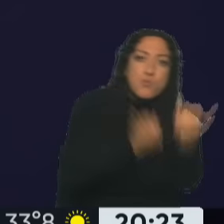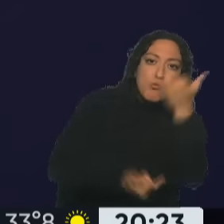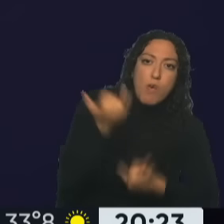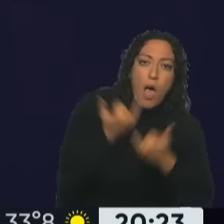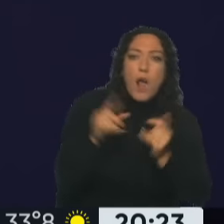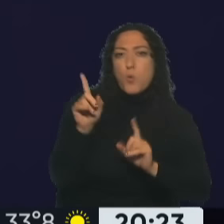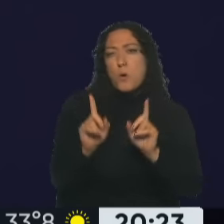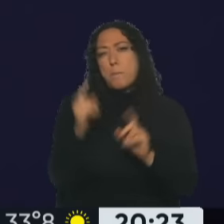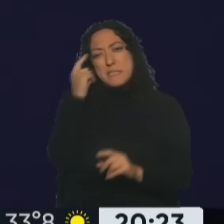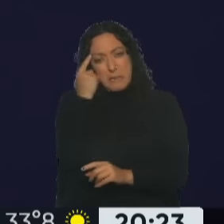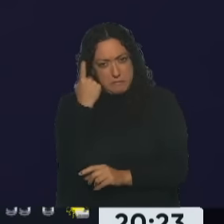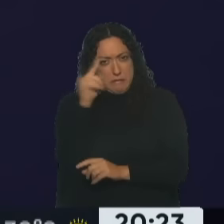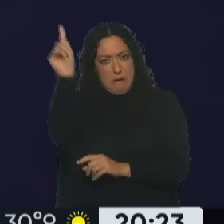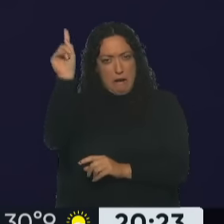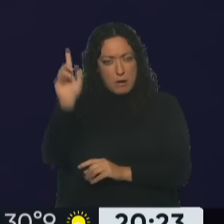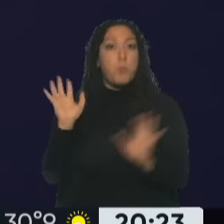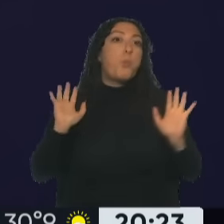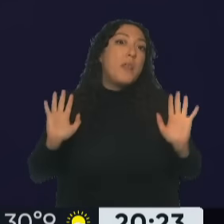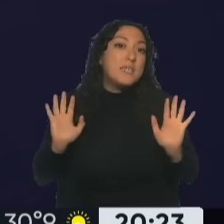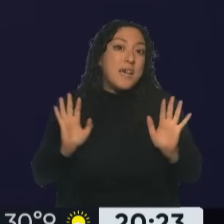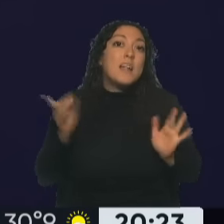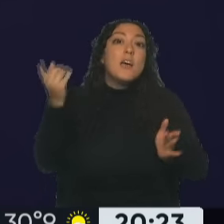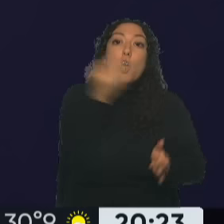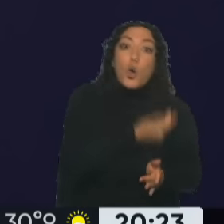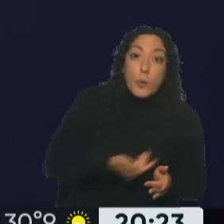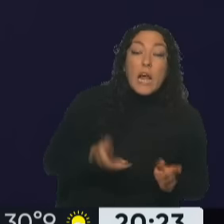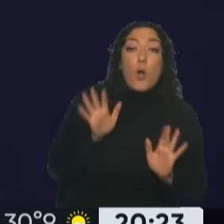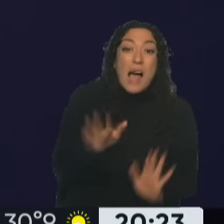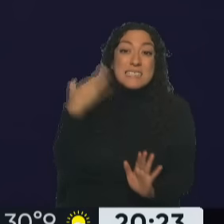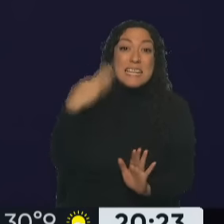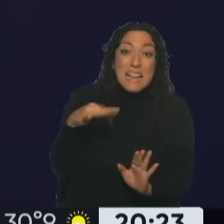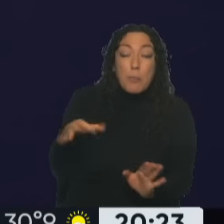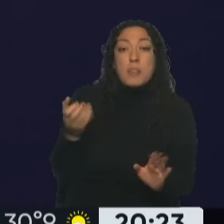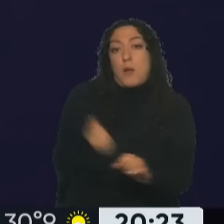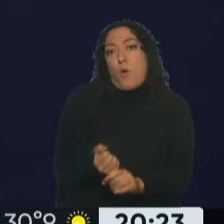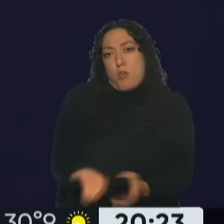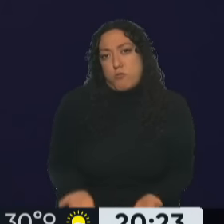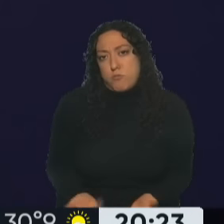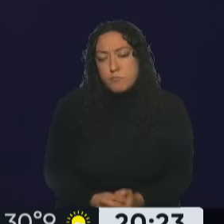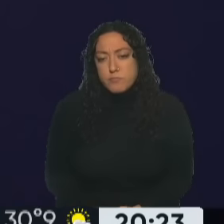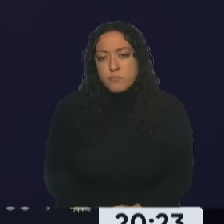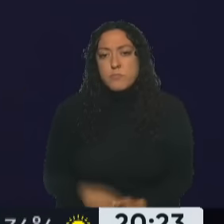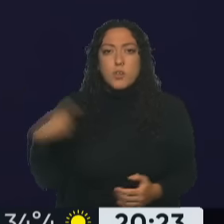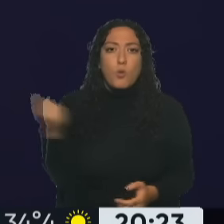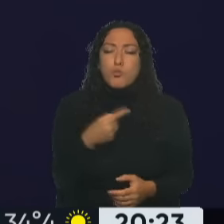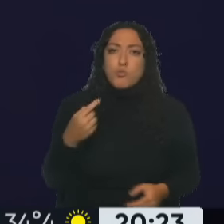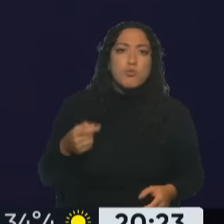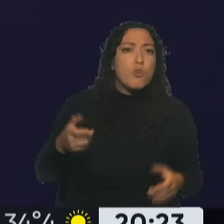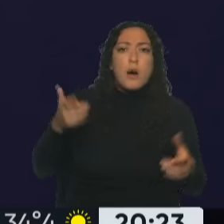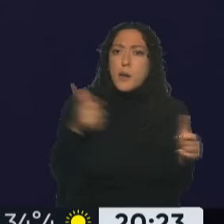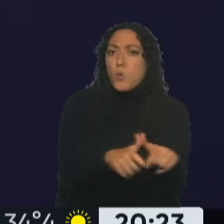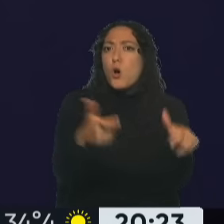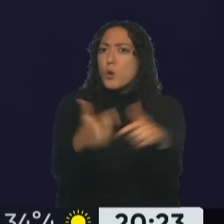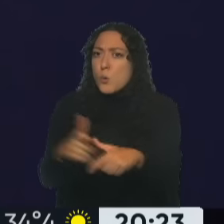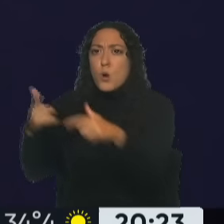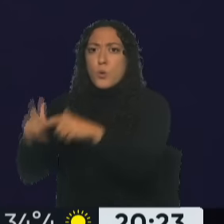puede parecer raro pero es lo que cualquier gobierno debiera hacer entonces tuvimos reuniones con todos ellos y nosotros